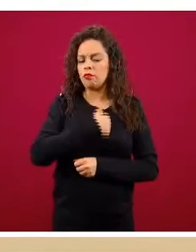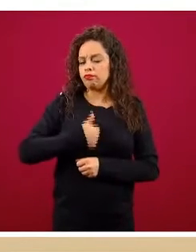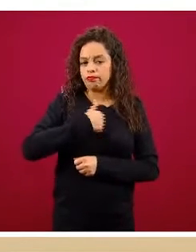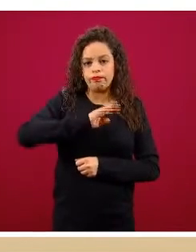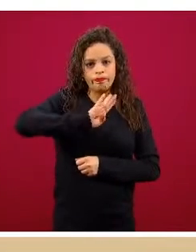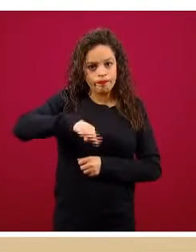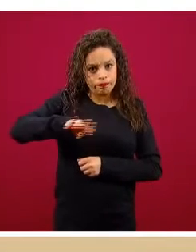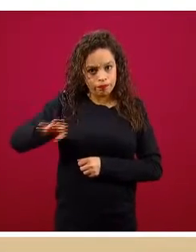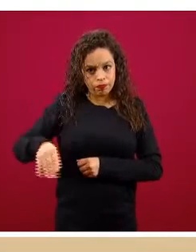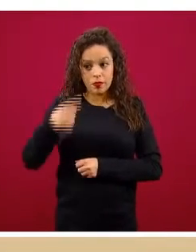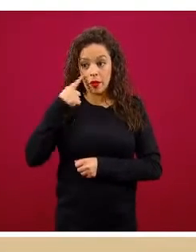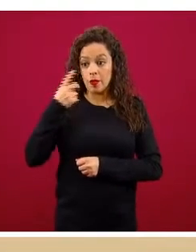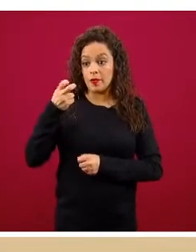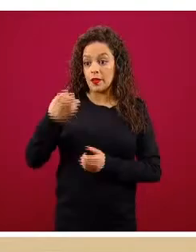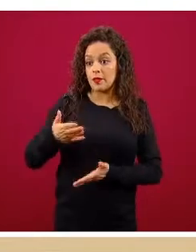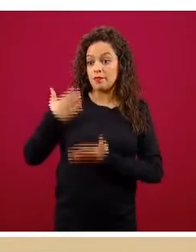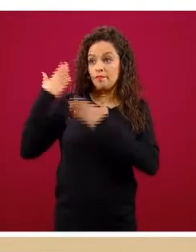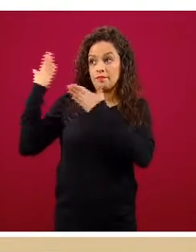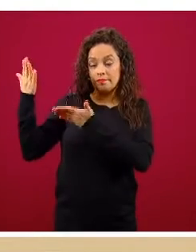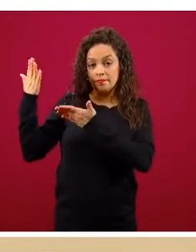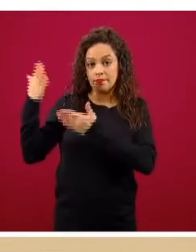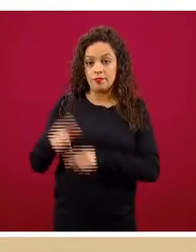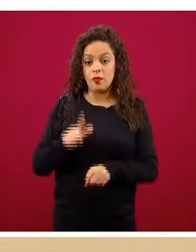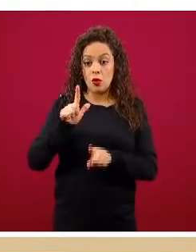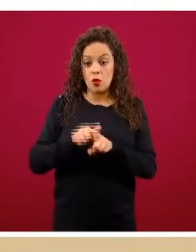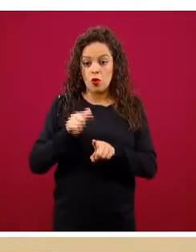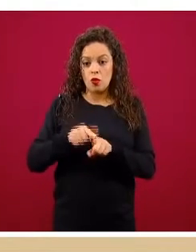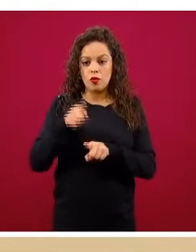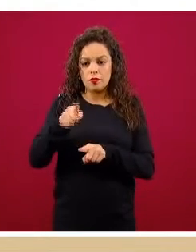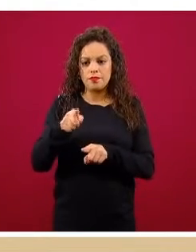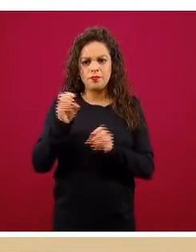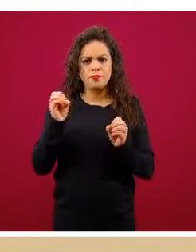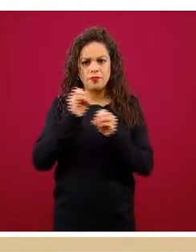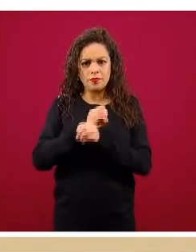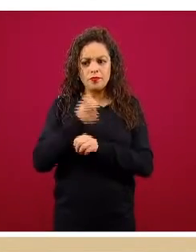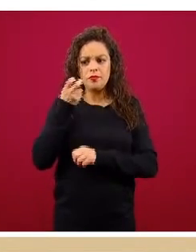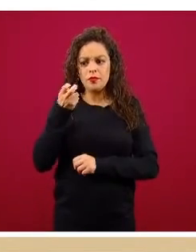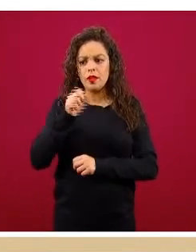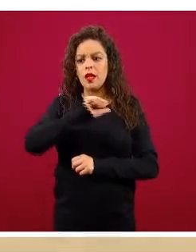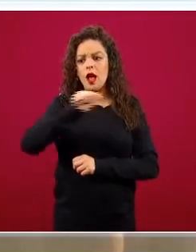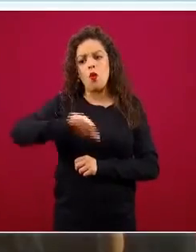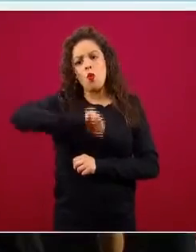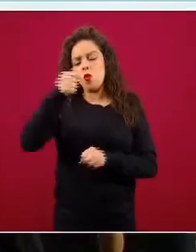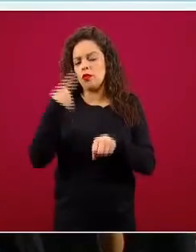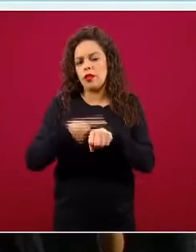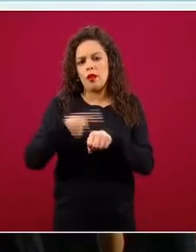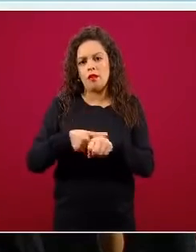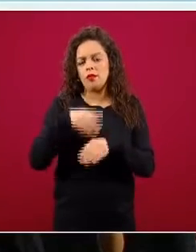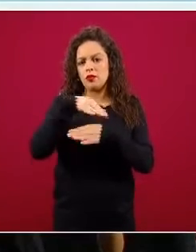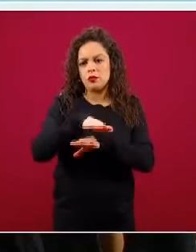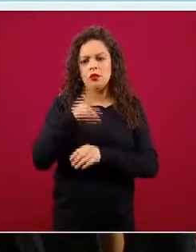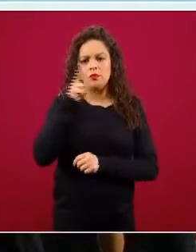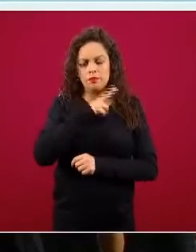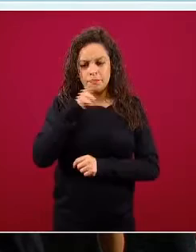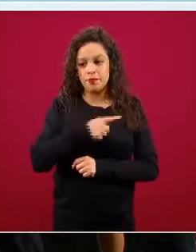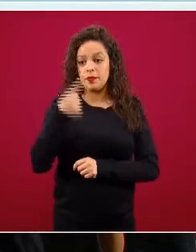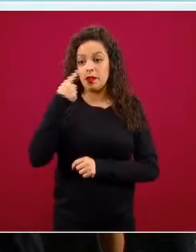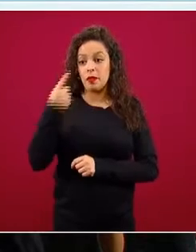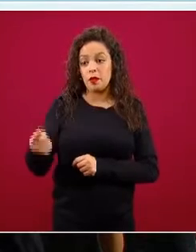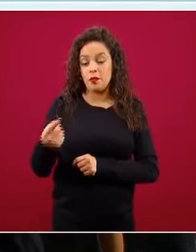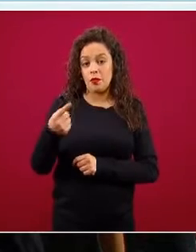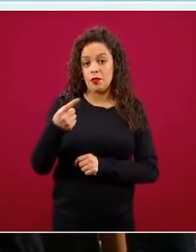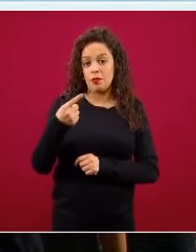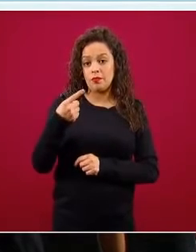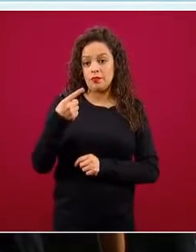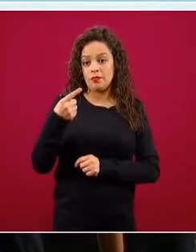vida. Vean ustedes que gruesamente la cuarta parte aquí y tercera parte en años más recientes de